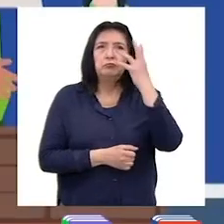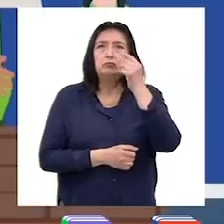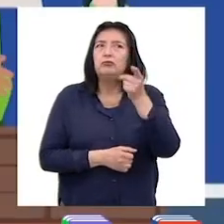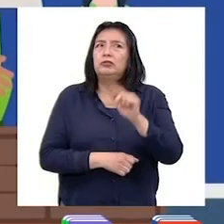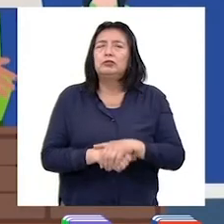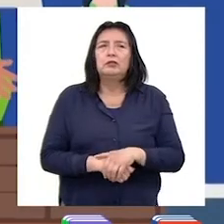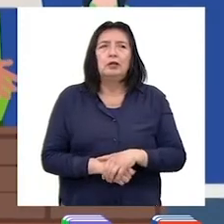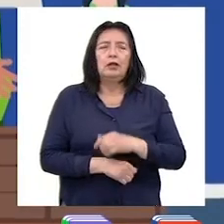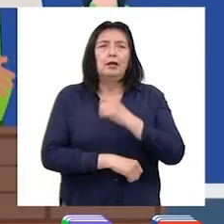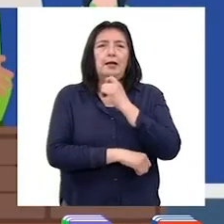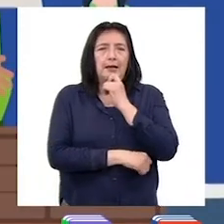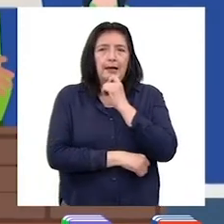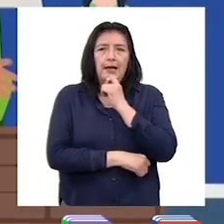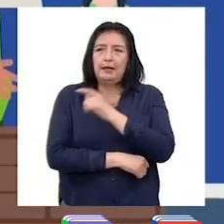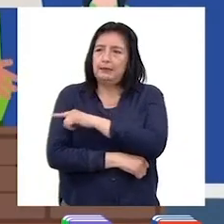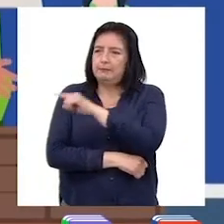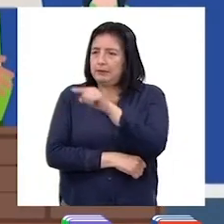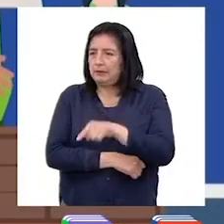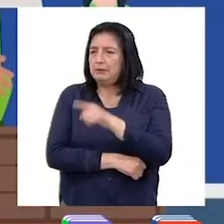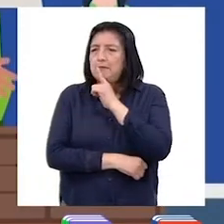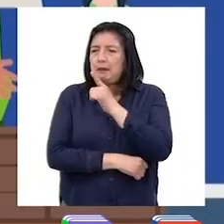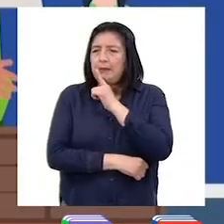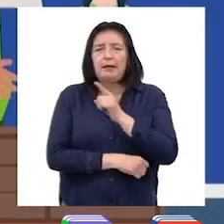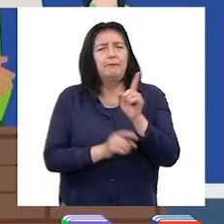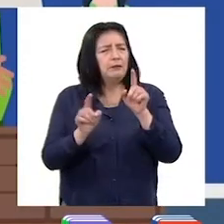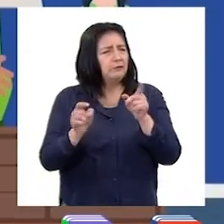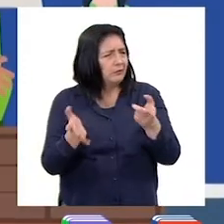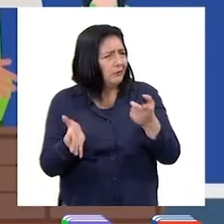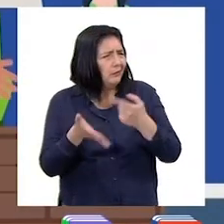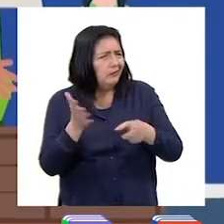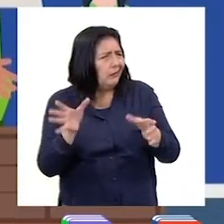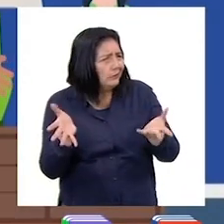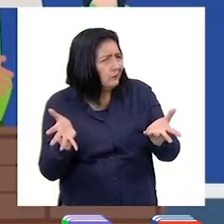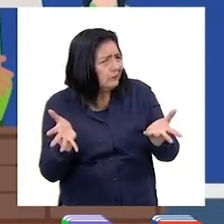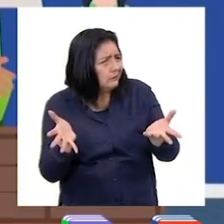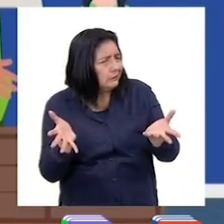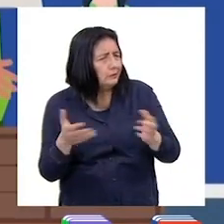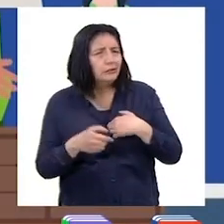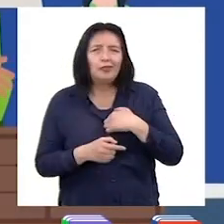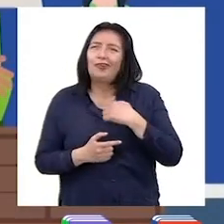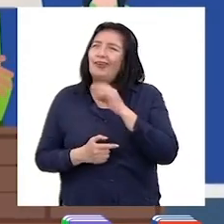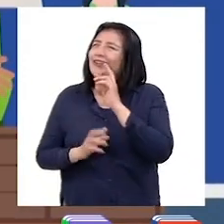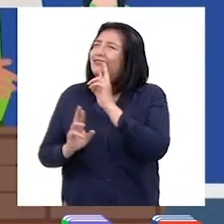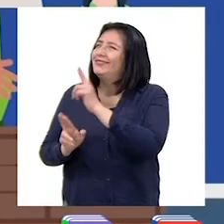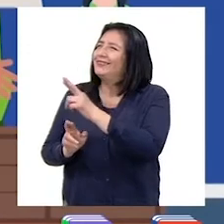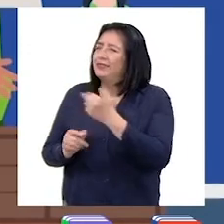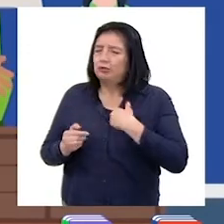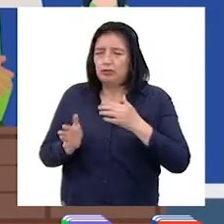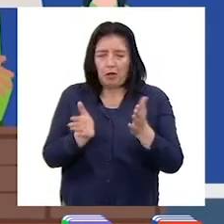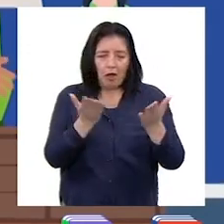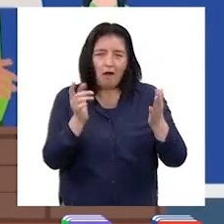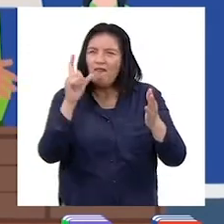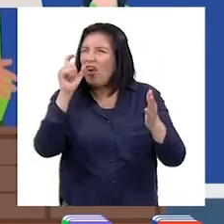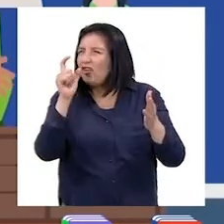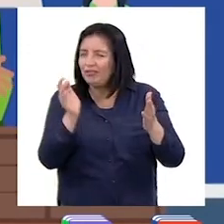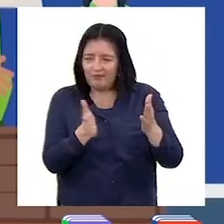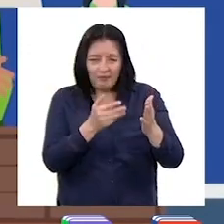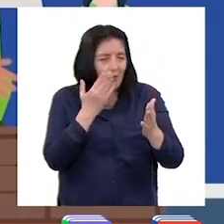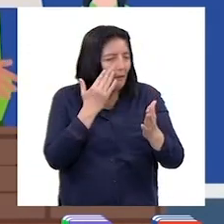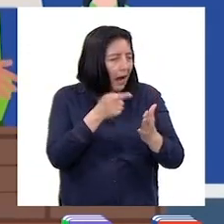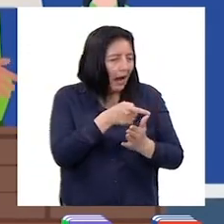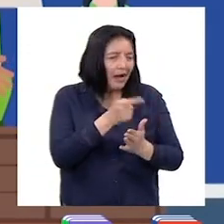lindas. En eso llegó mi papá y preguntó, ¿qué están haciendo? Le contestamos que estábamos viendo fotos de mi